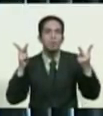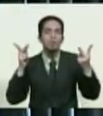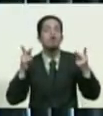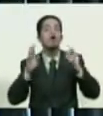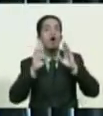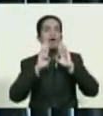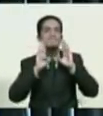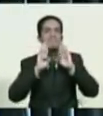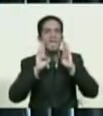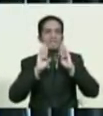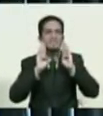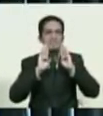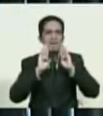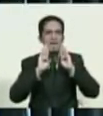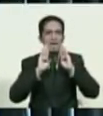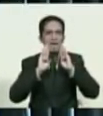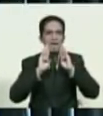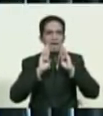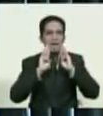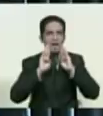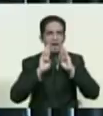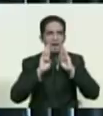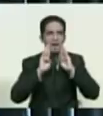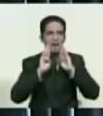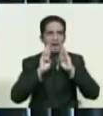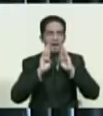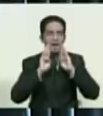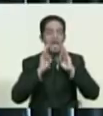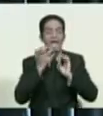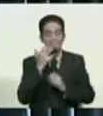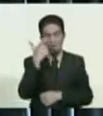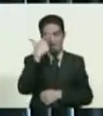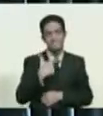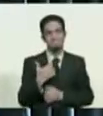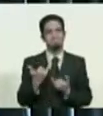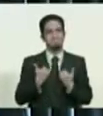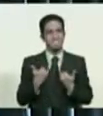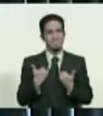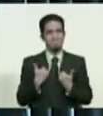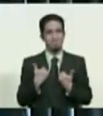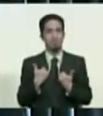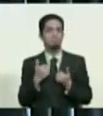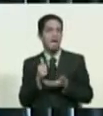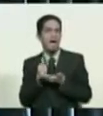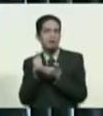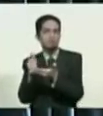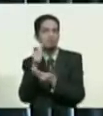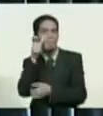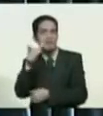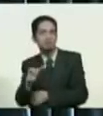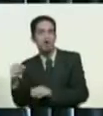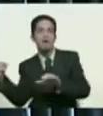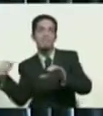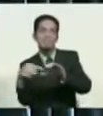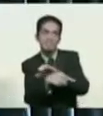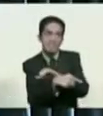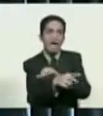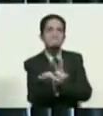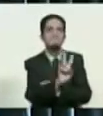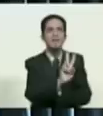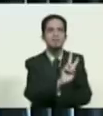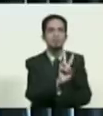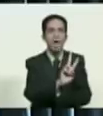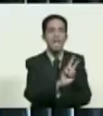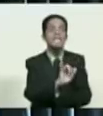confiesa no solamente que él fue quien introdujo a Venezuela y lo sacó también de Venezuela hacia